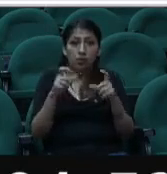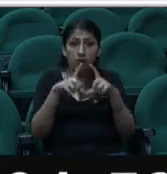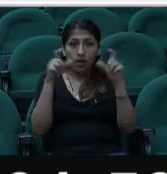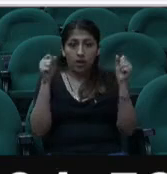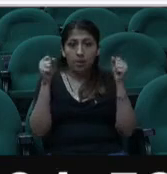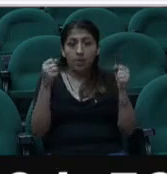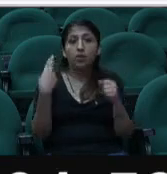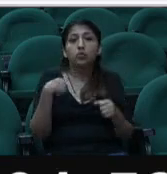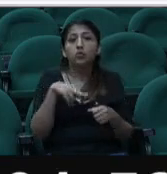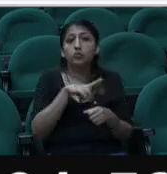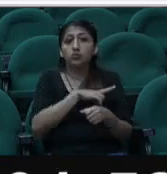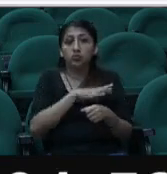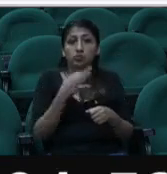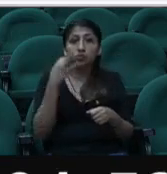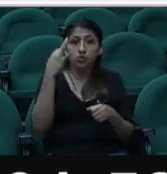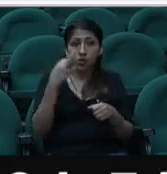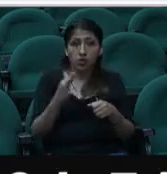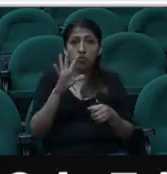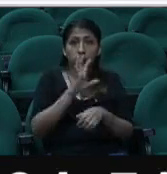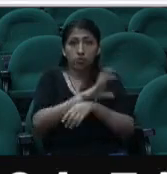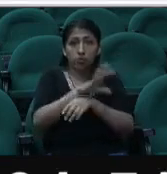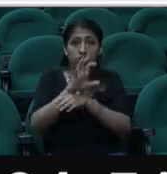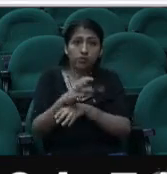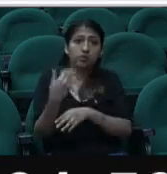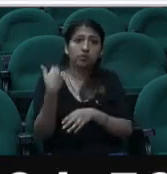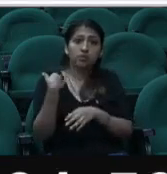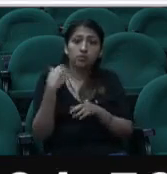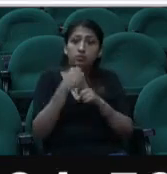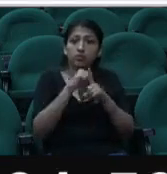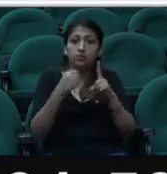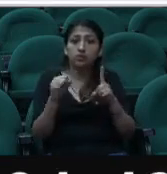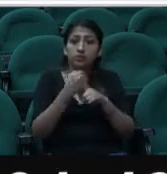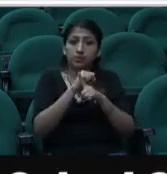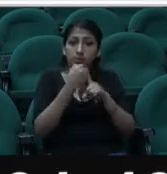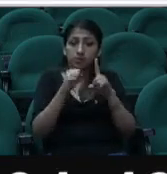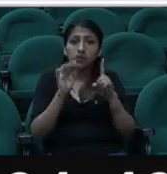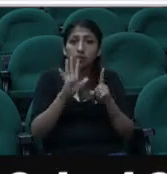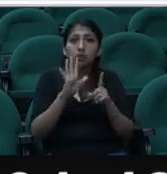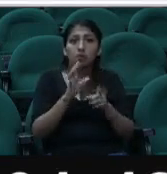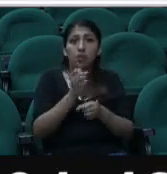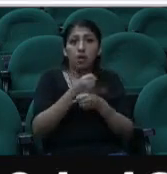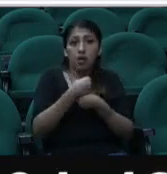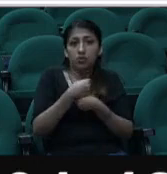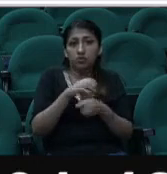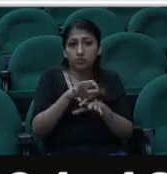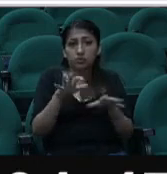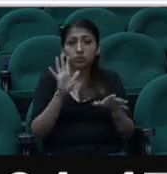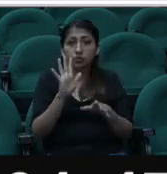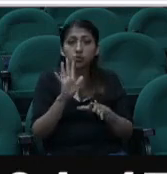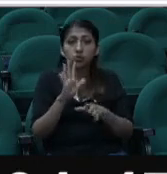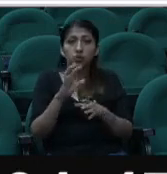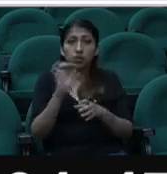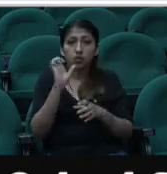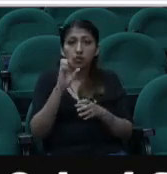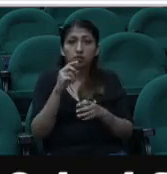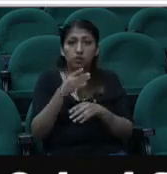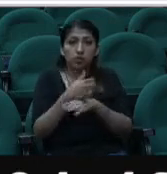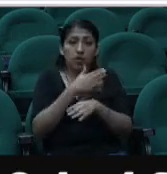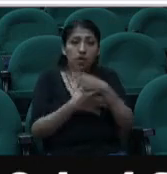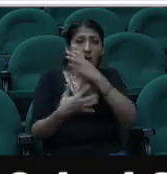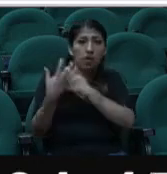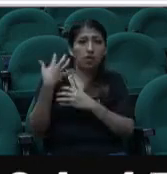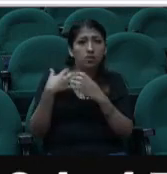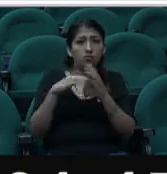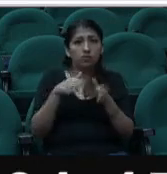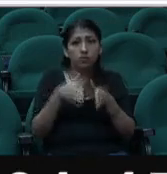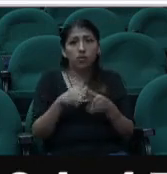electoral nosotros estamos seguros que en esta provincia existe un sistema un sistema que se ha dedicado a financiar las campañas de electorales desde décadas un sistema